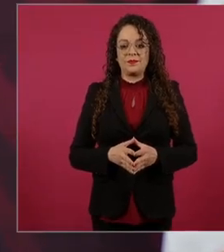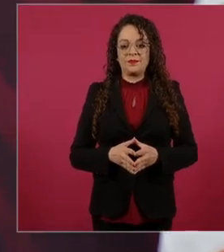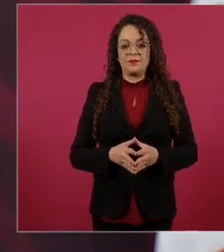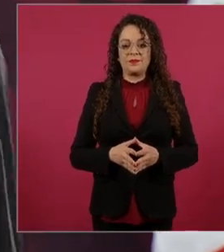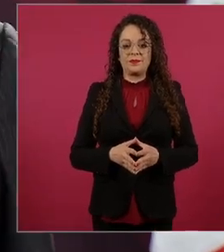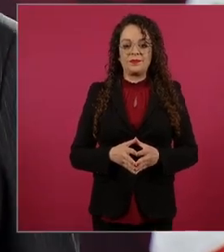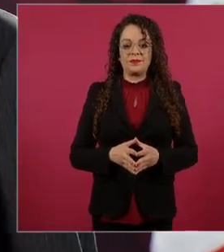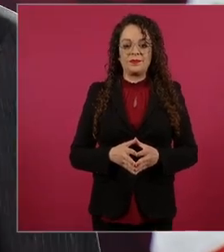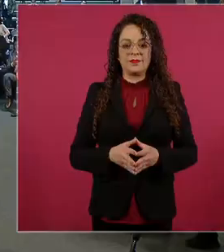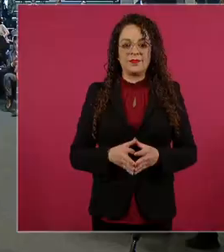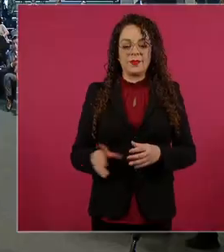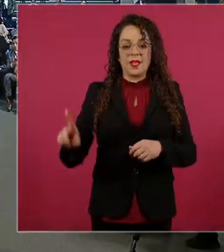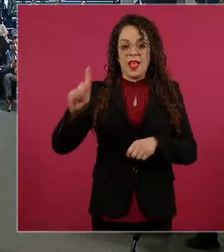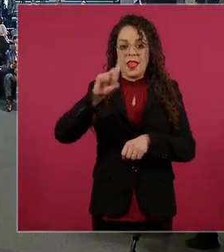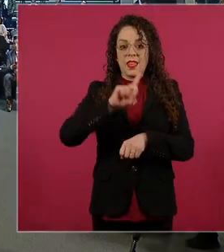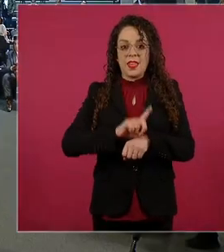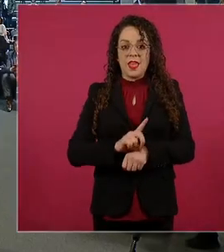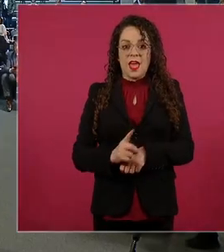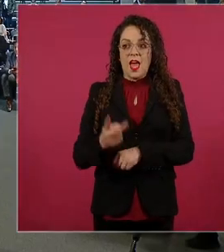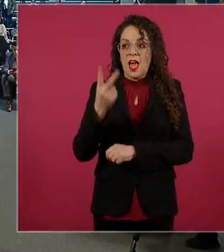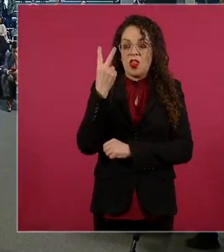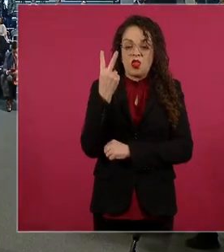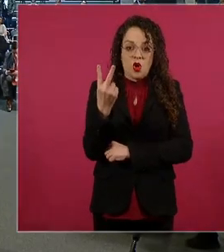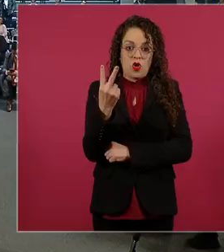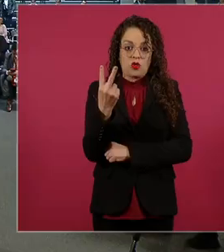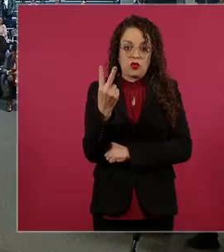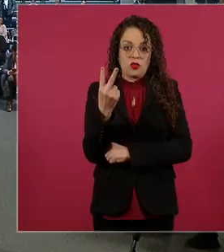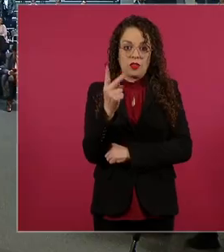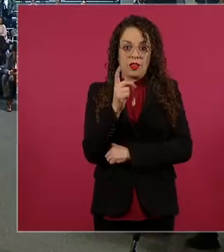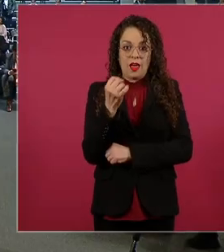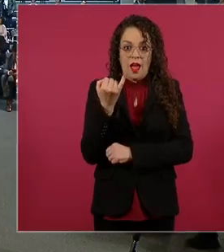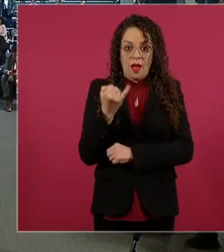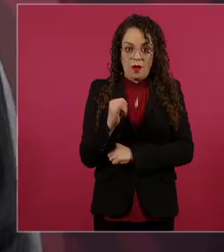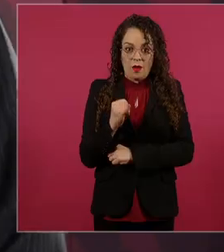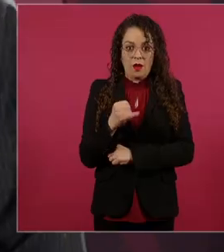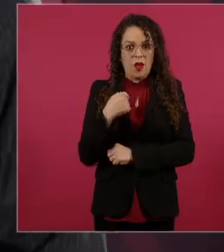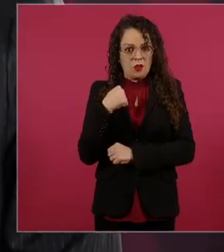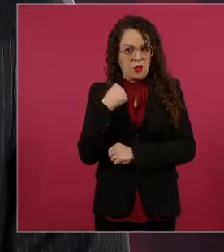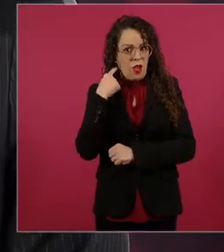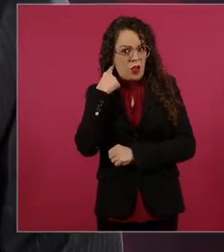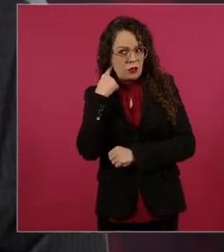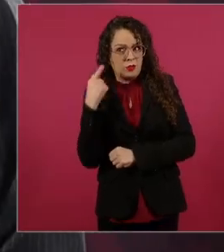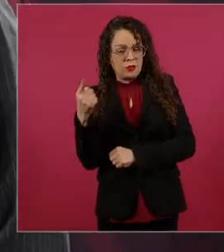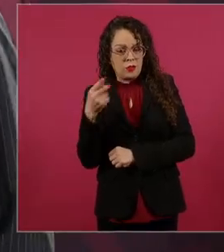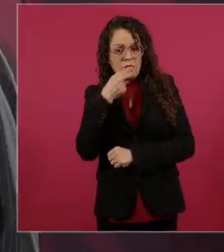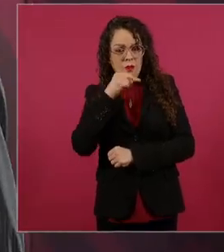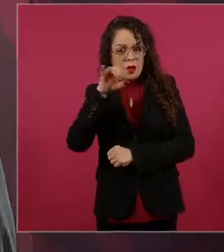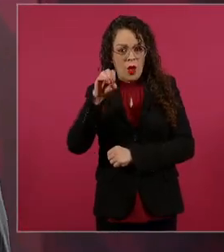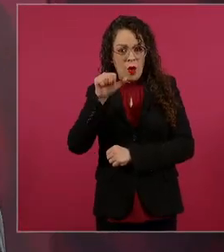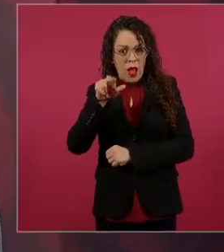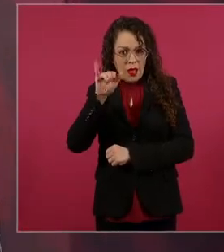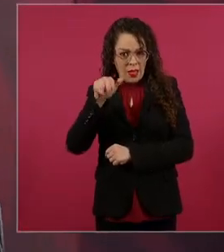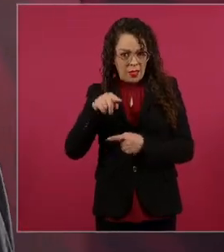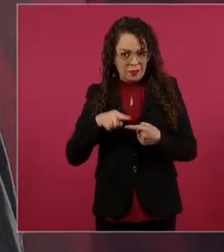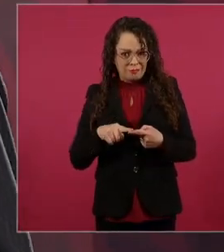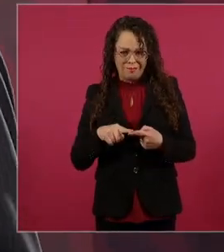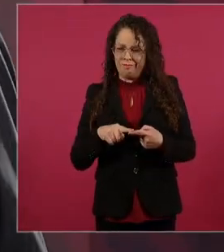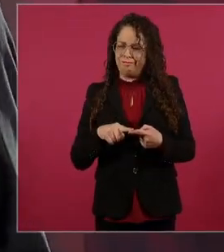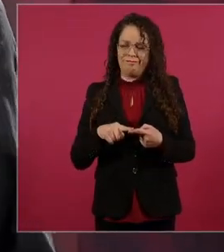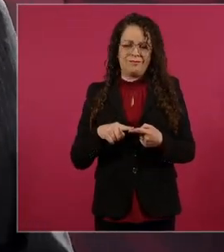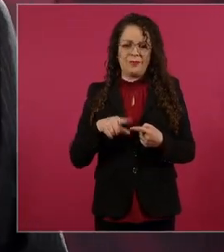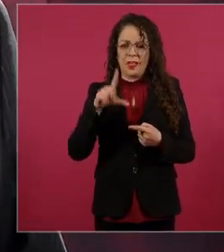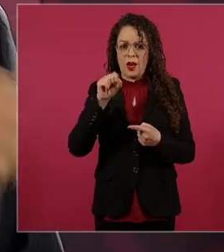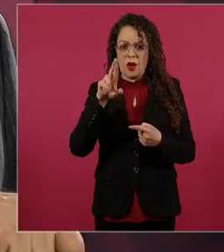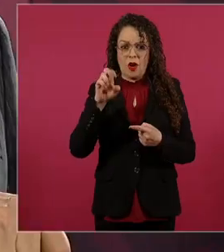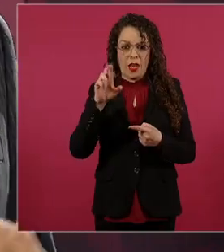Joaquín Que ya no debe De enojarse Tanto O a Loreto A Aristegui